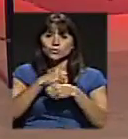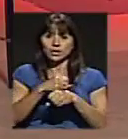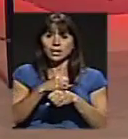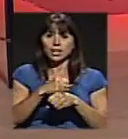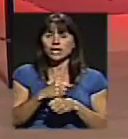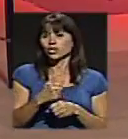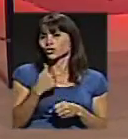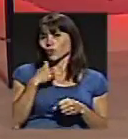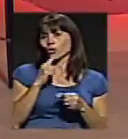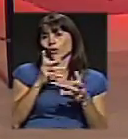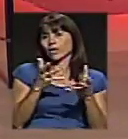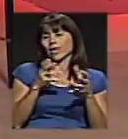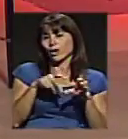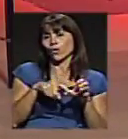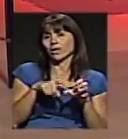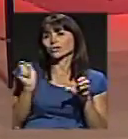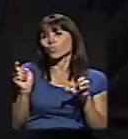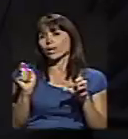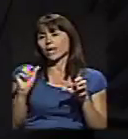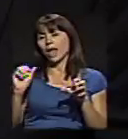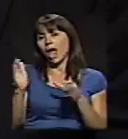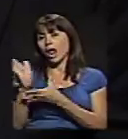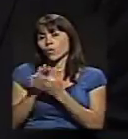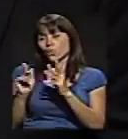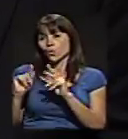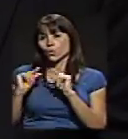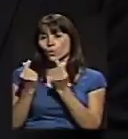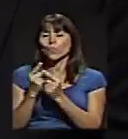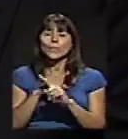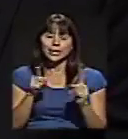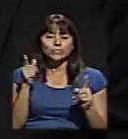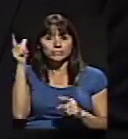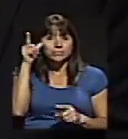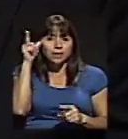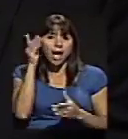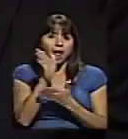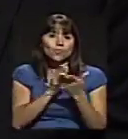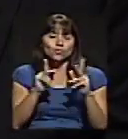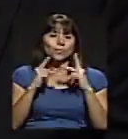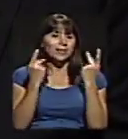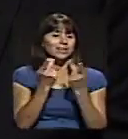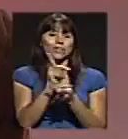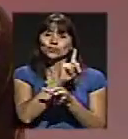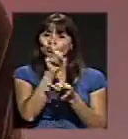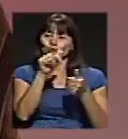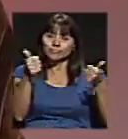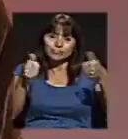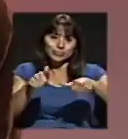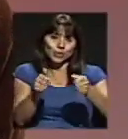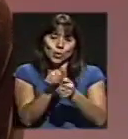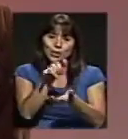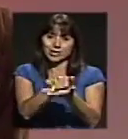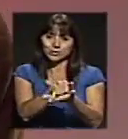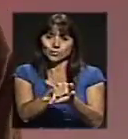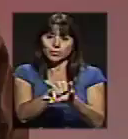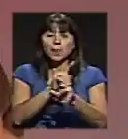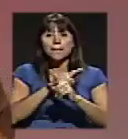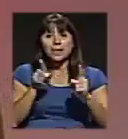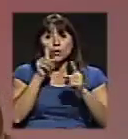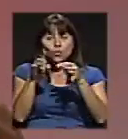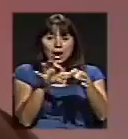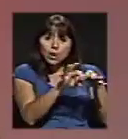quiero excluir a tal o cual, pero evidentemente hay partidos que no comparten eso. La coalición tiene que ser una